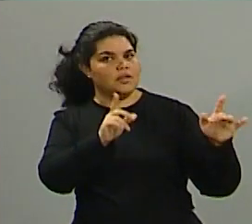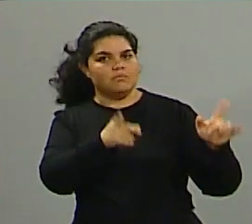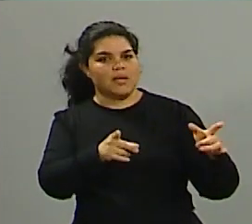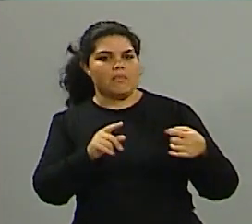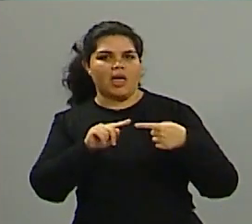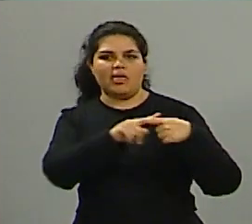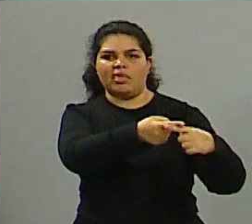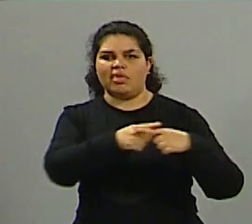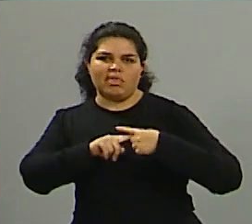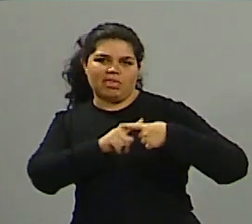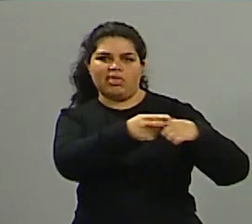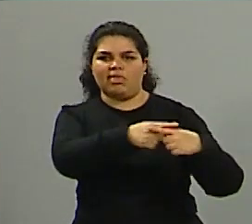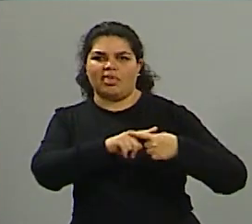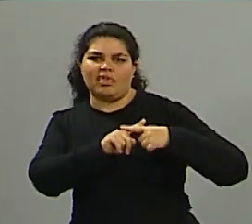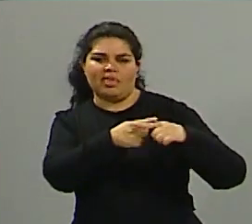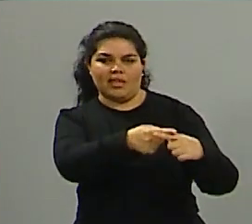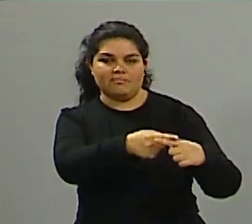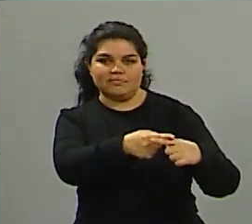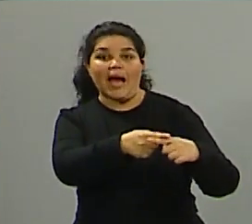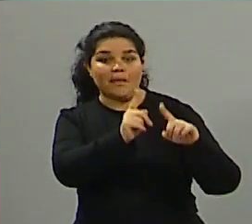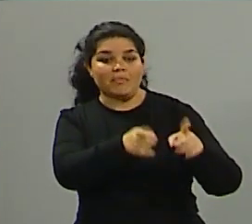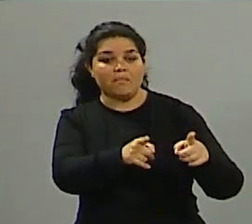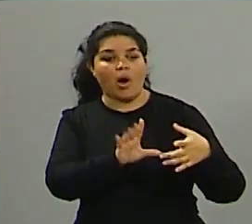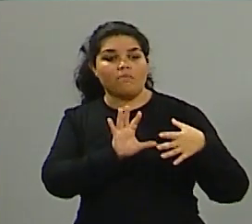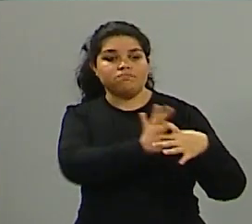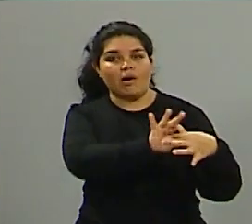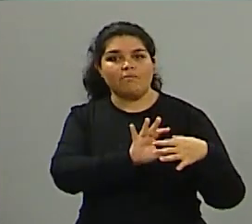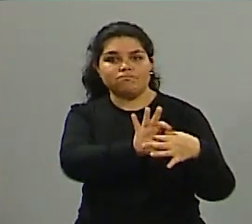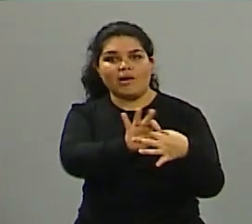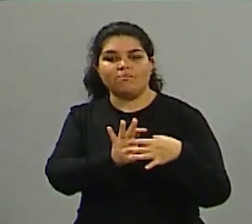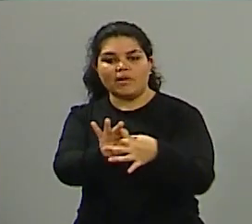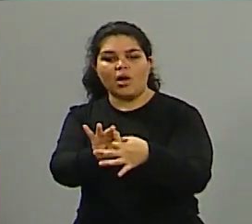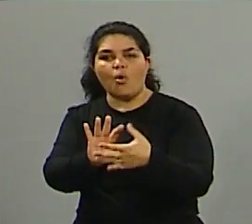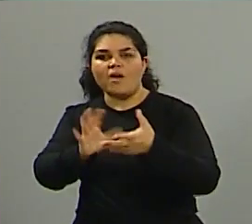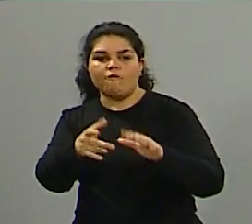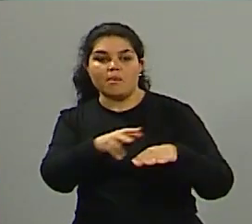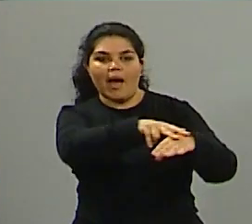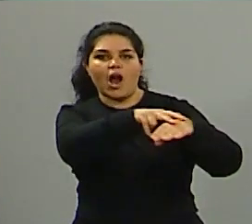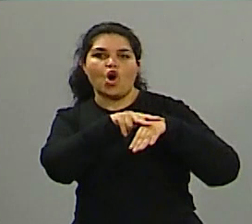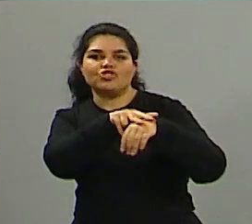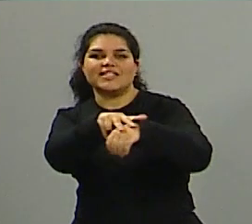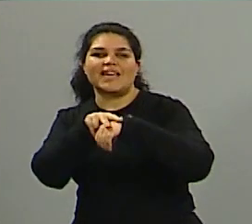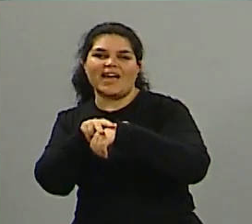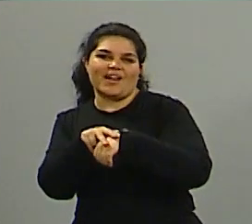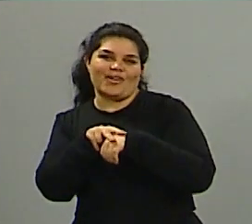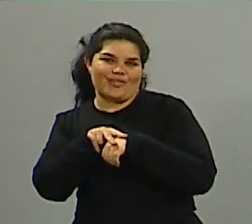bueno, y ahí ya empieza a tener aliados donde le empiezan a recomendar, no, mirá, aceptala, si no ya va a empezar con